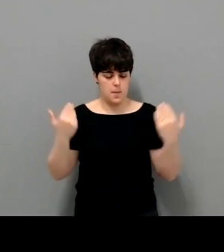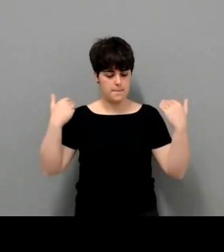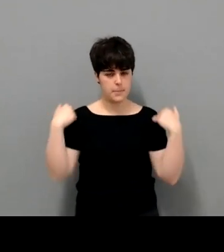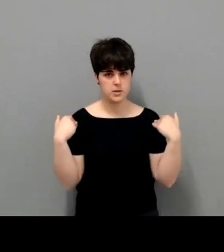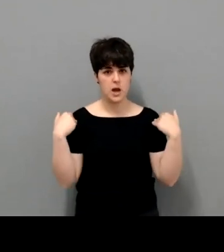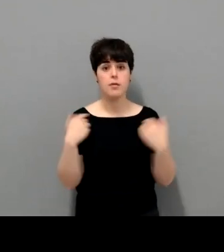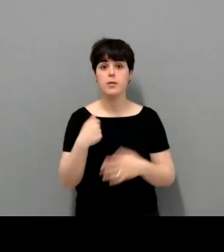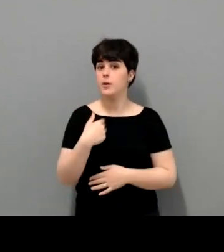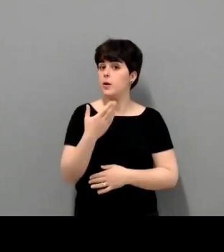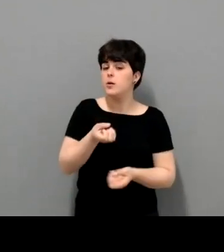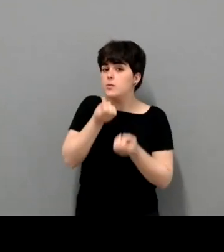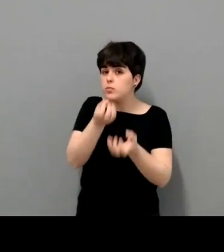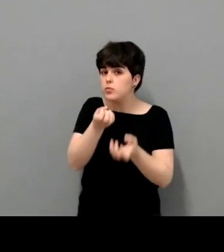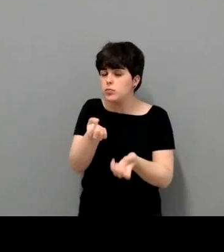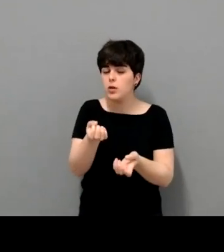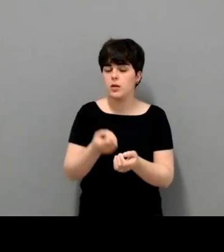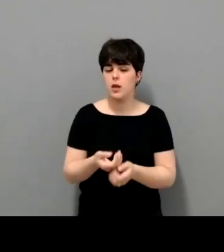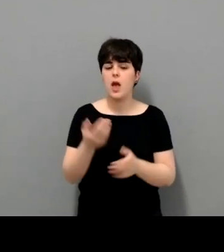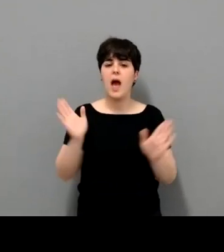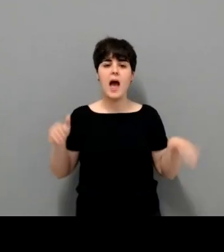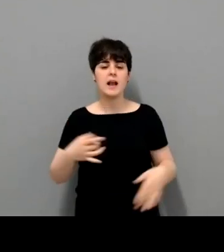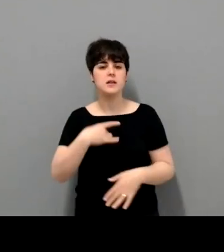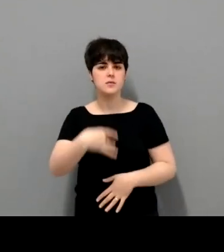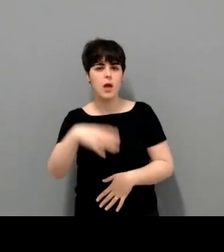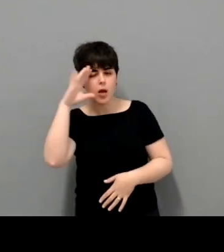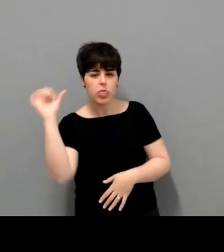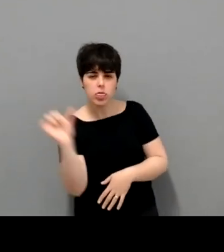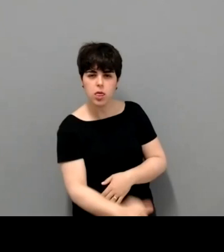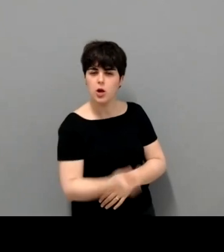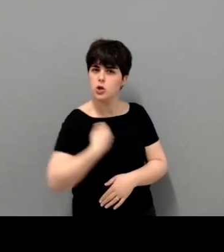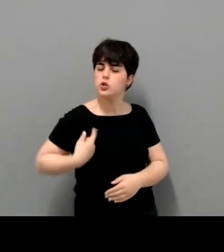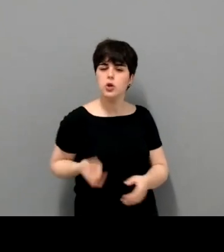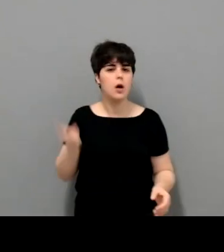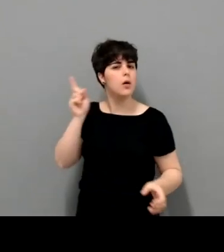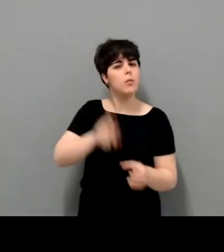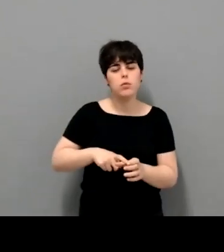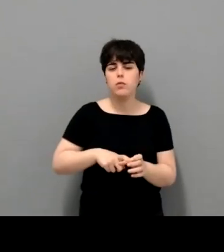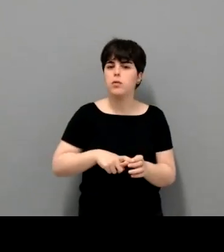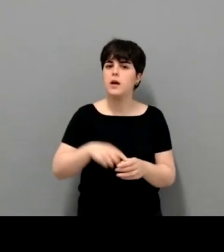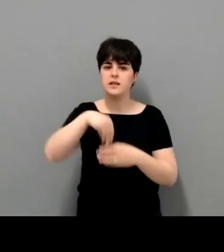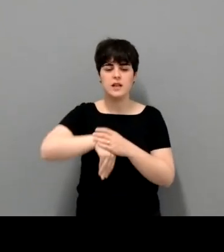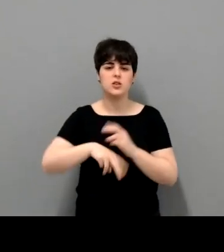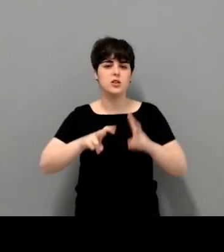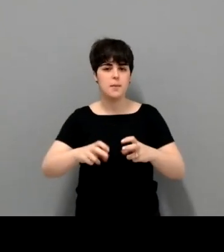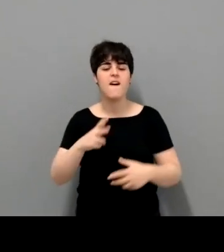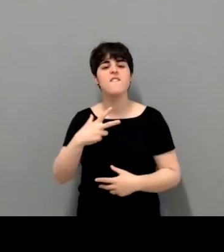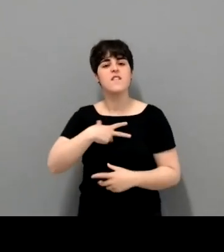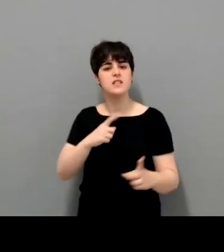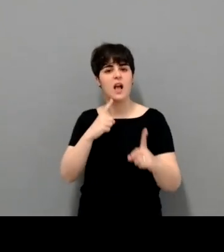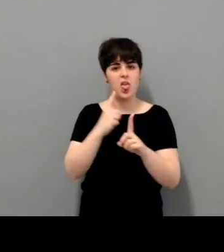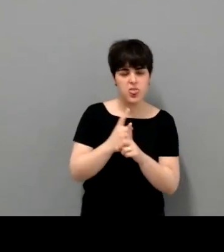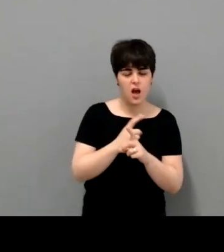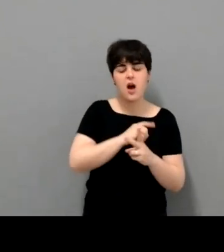Debo confesar que desde que escuché a Ángeles Blanco, supe que tenía que formar parte de Fiscalía. Supe